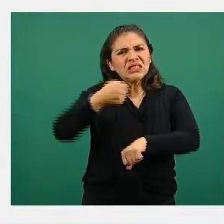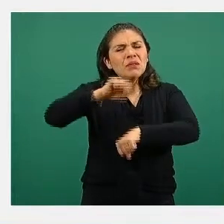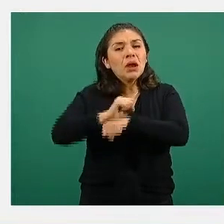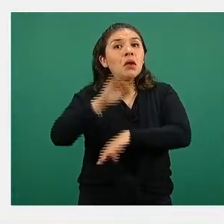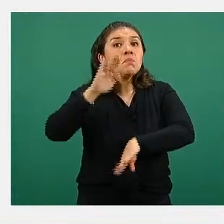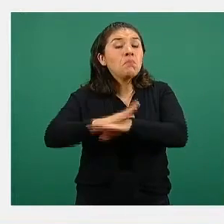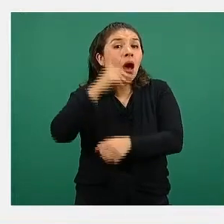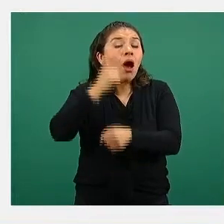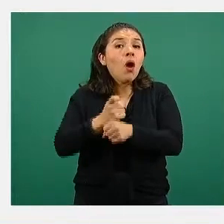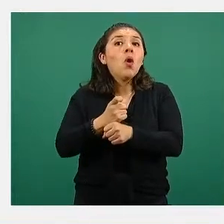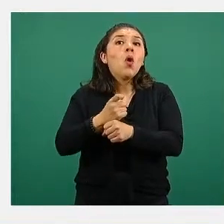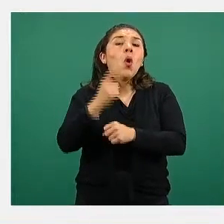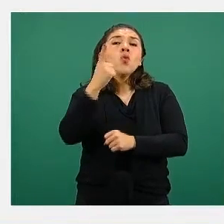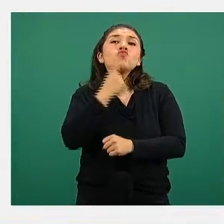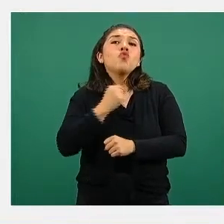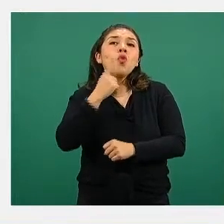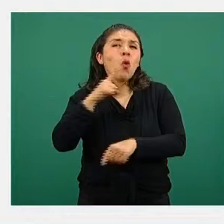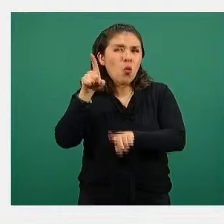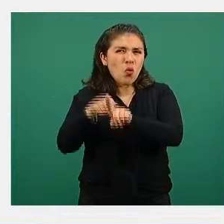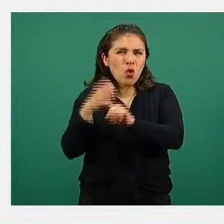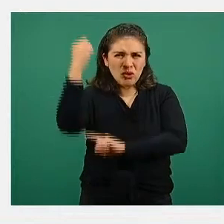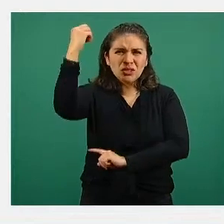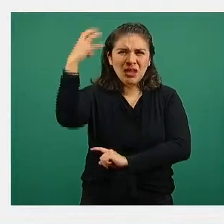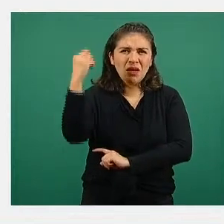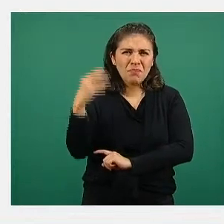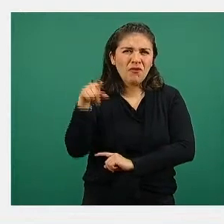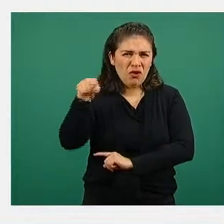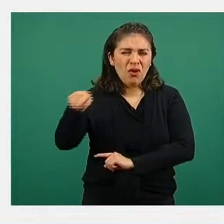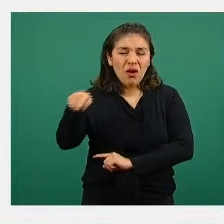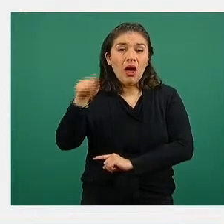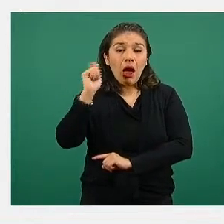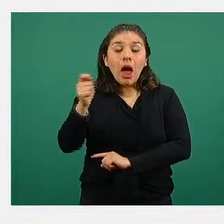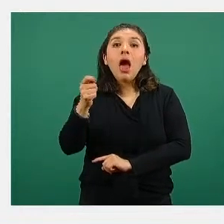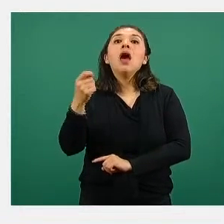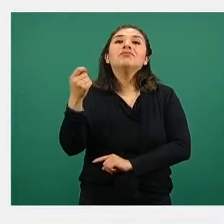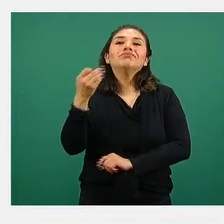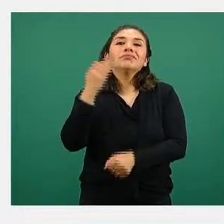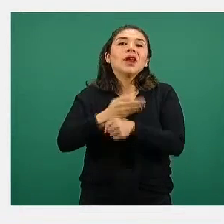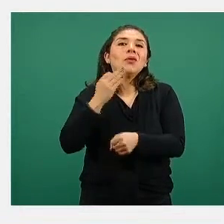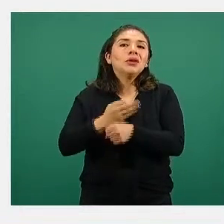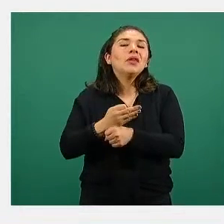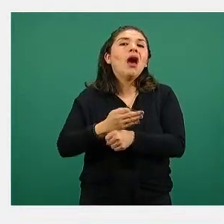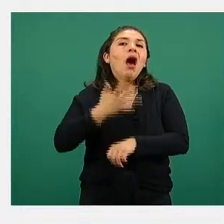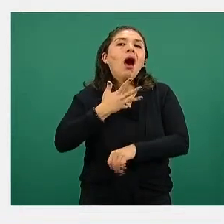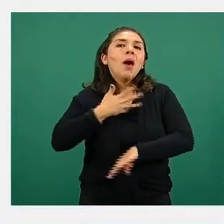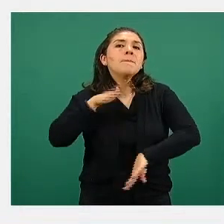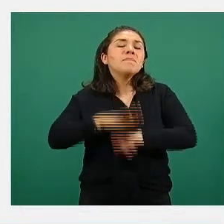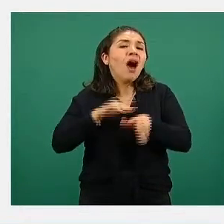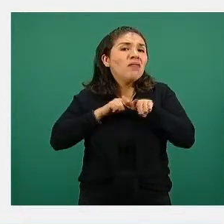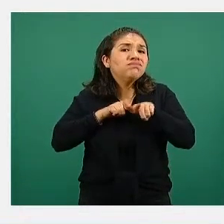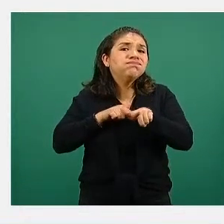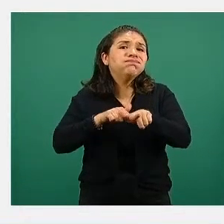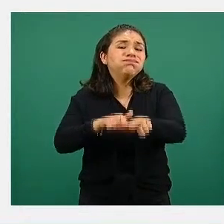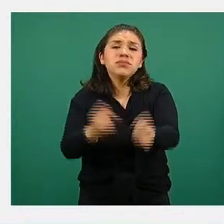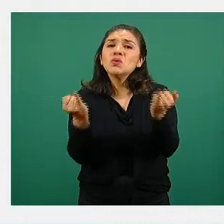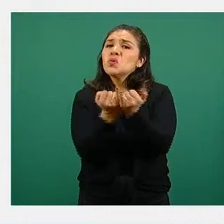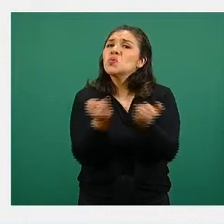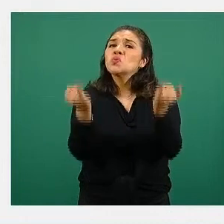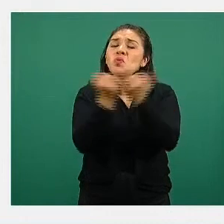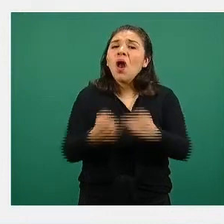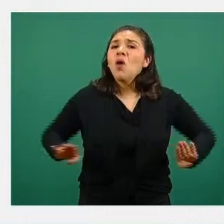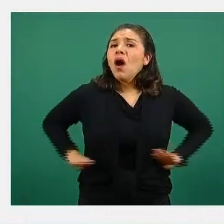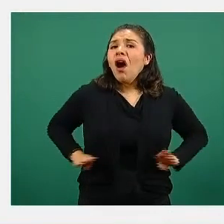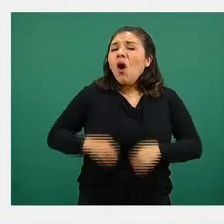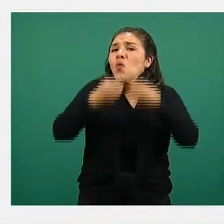semáforo de riesgo máximo que representa el color rojo, son las que precisamente han mantenido esta característica de